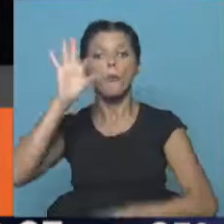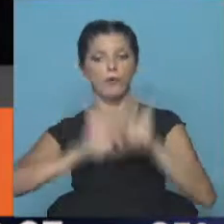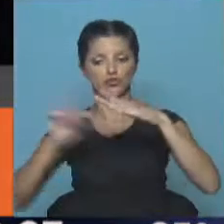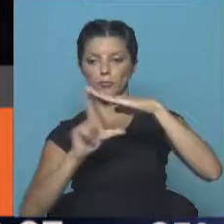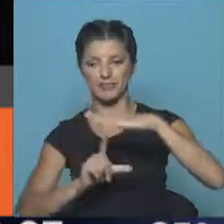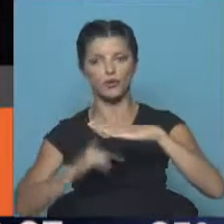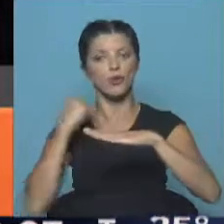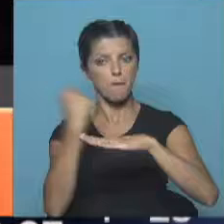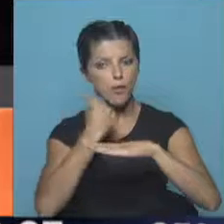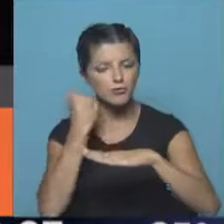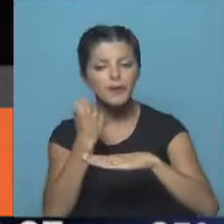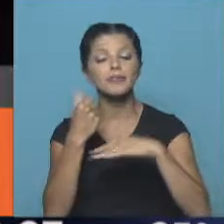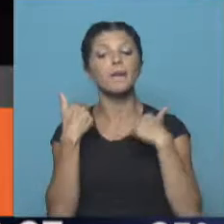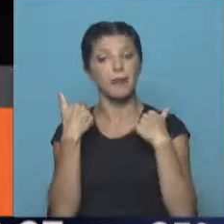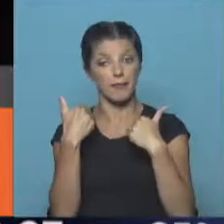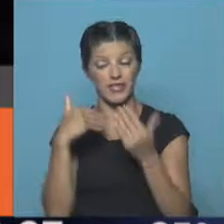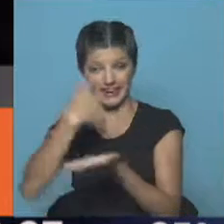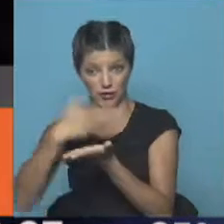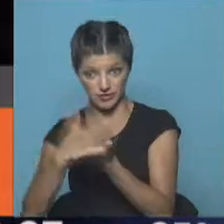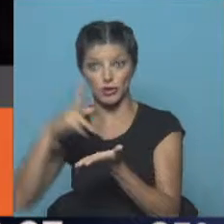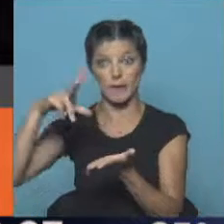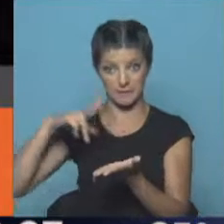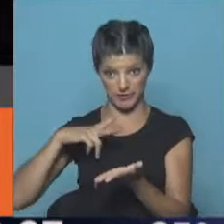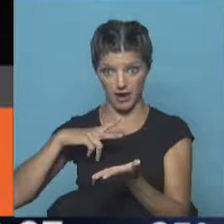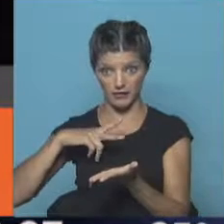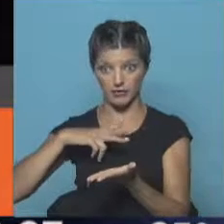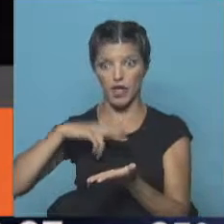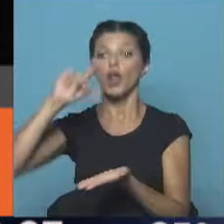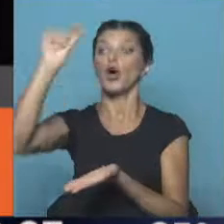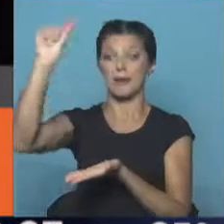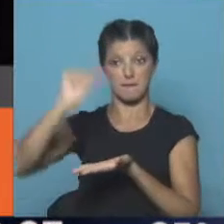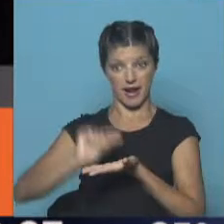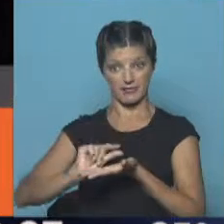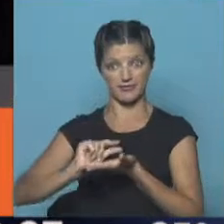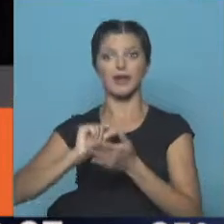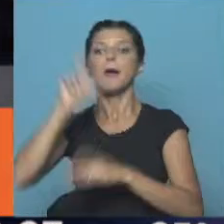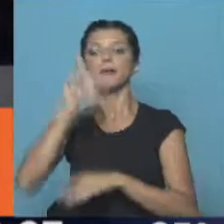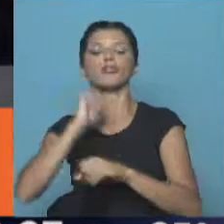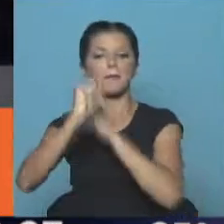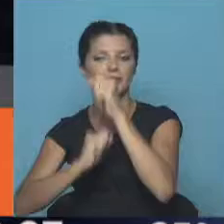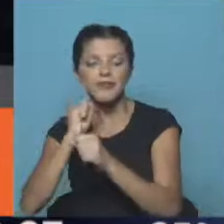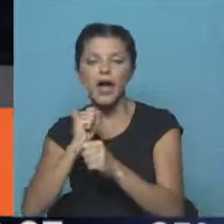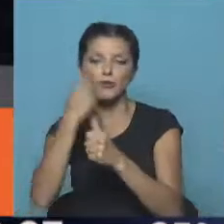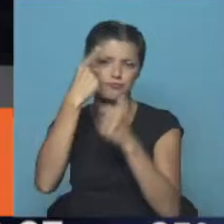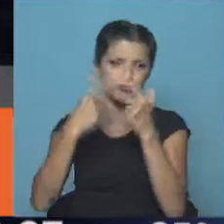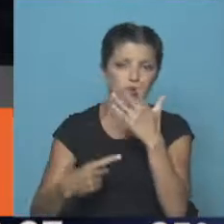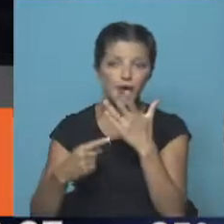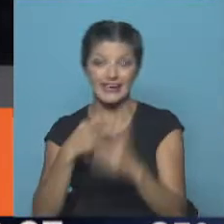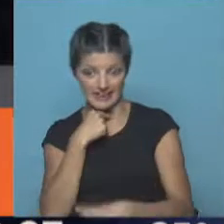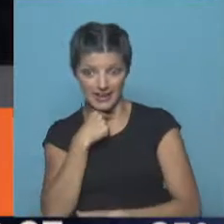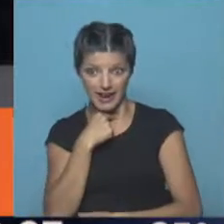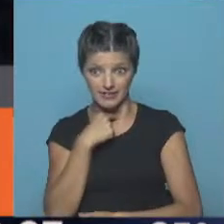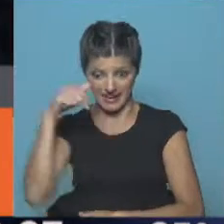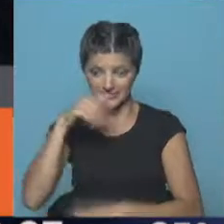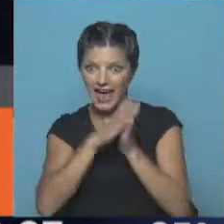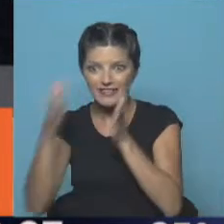patagónico que permita que los sectores privados, que los inversores, que los empresarios, que los nuevos capitales se entusiasmen con esta